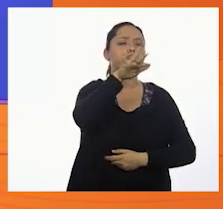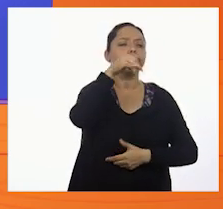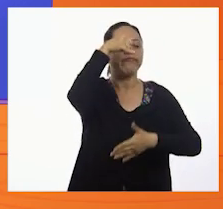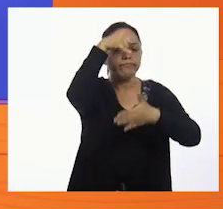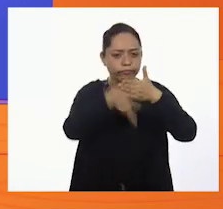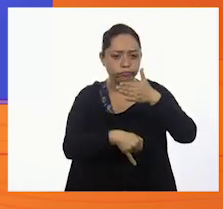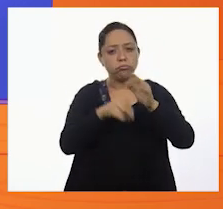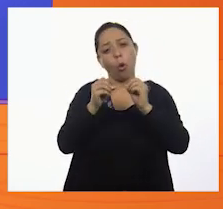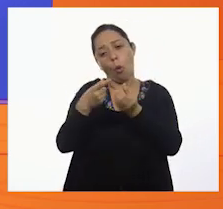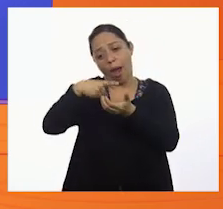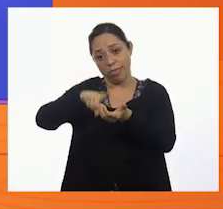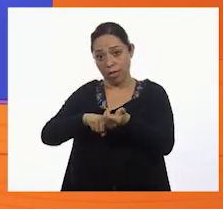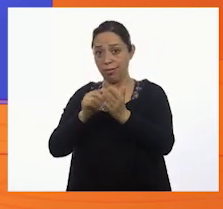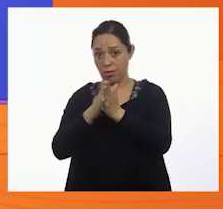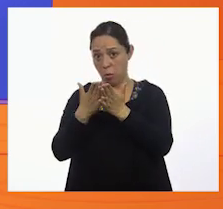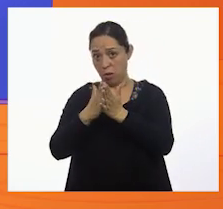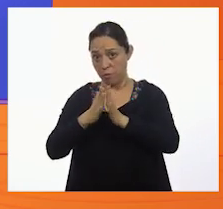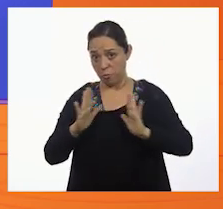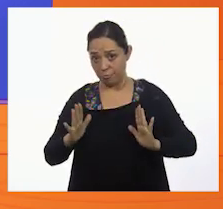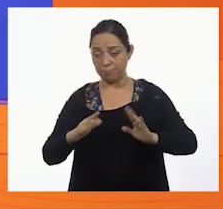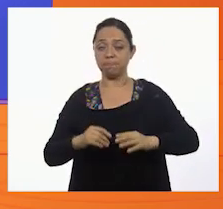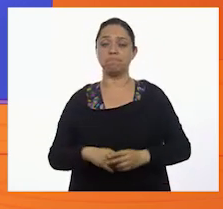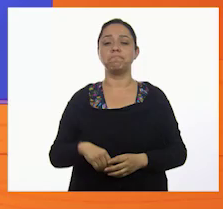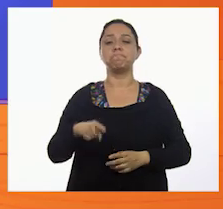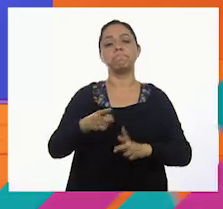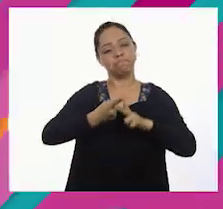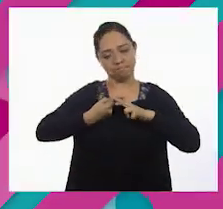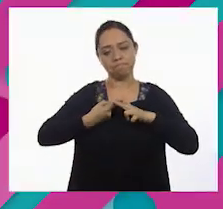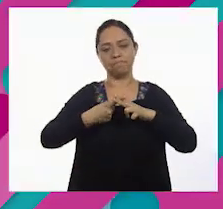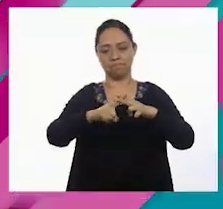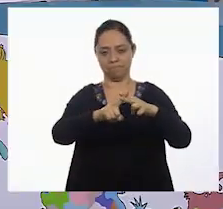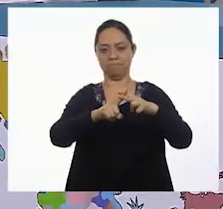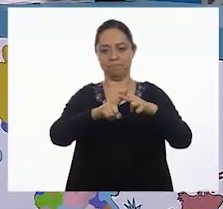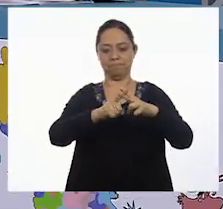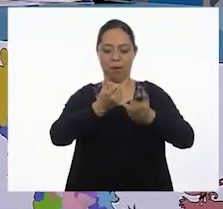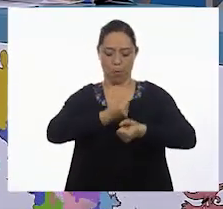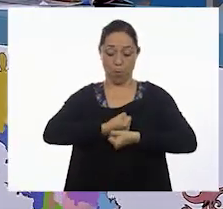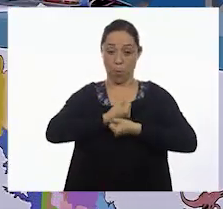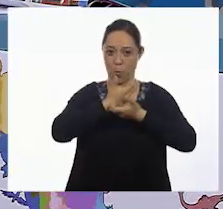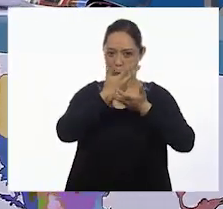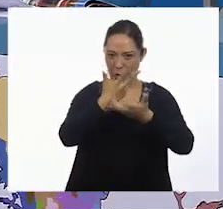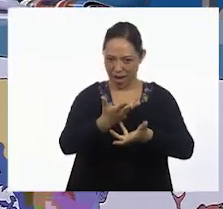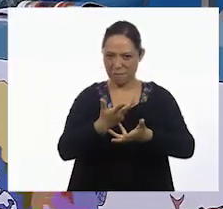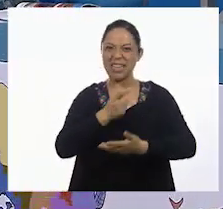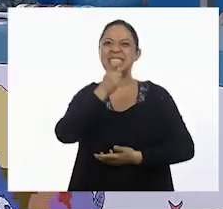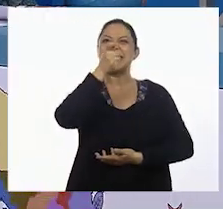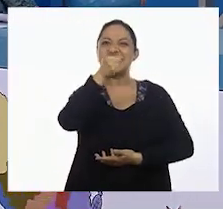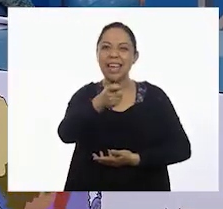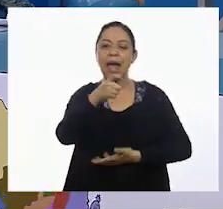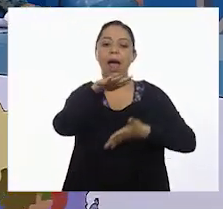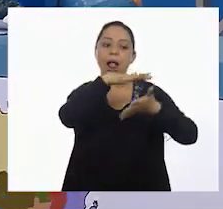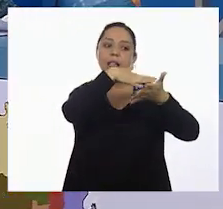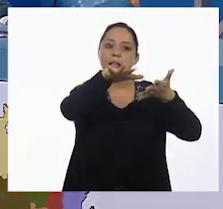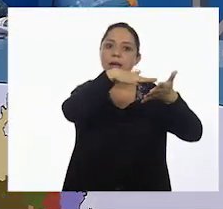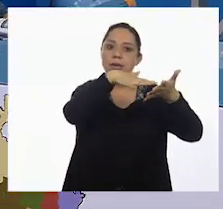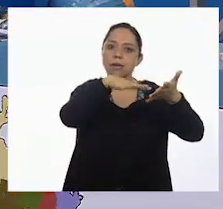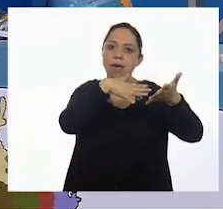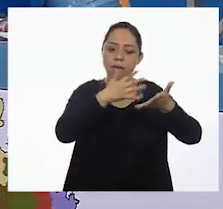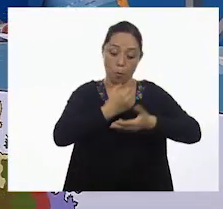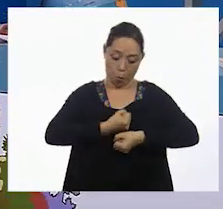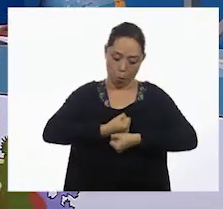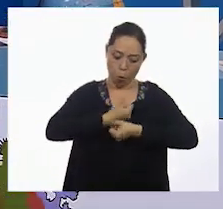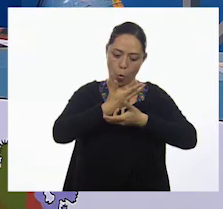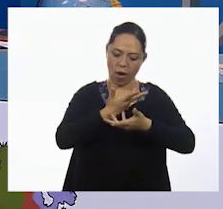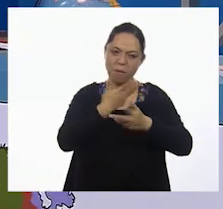de texto. Muy bien. Y pues ya saben, comenzamos con nuestros poemas. Hemos estado leyendo poemas